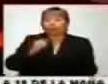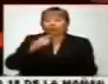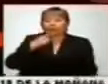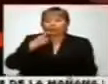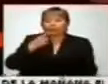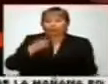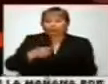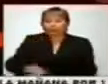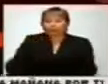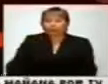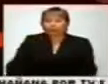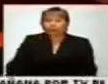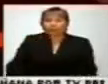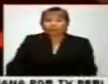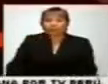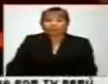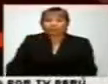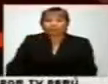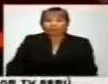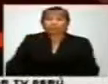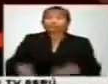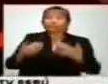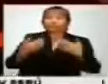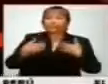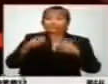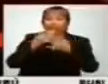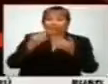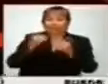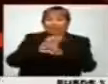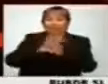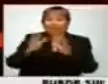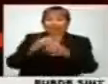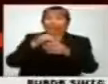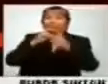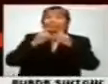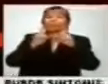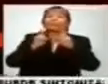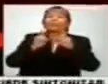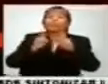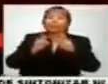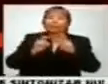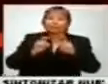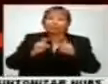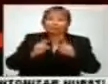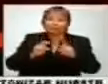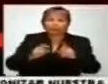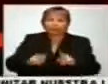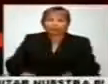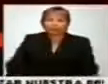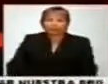Presidente, antes que termine la sesión, yo hice